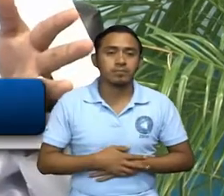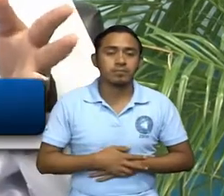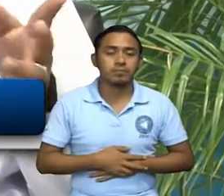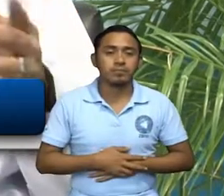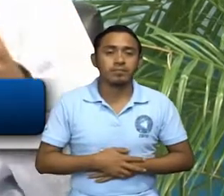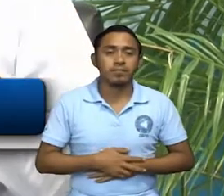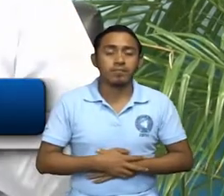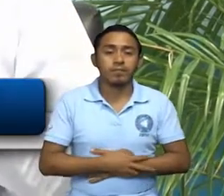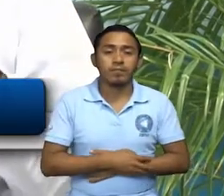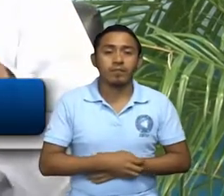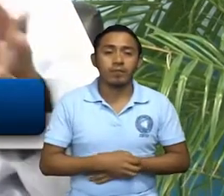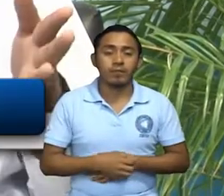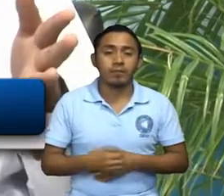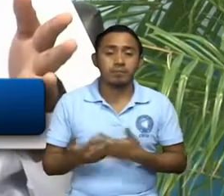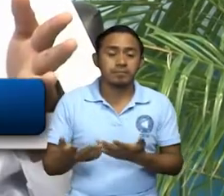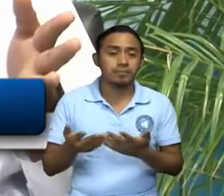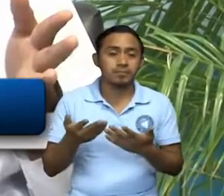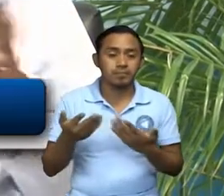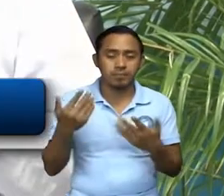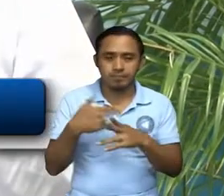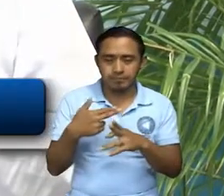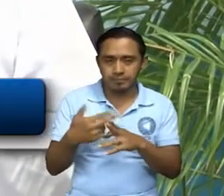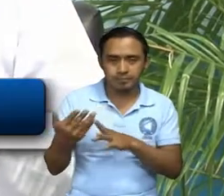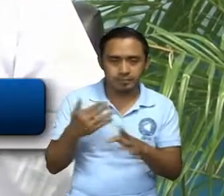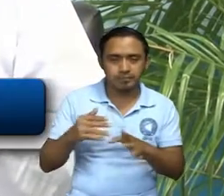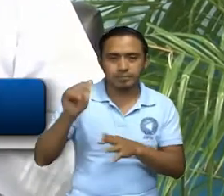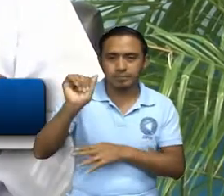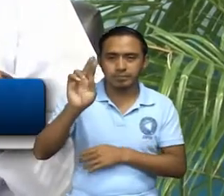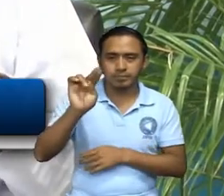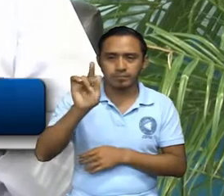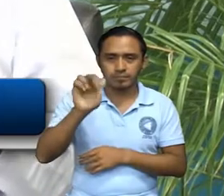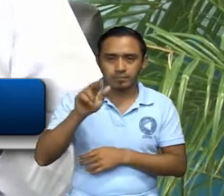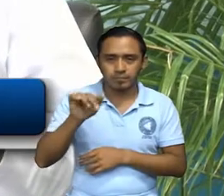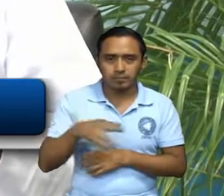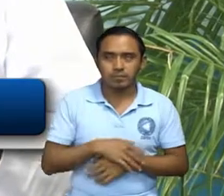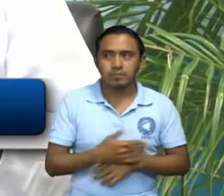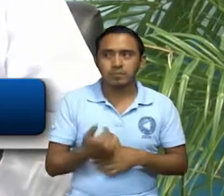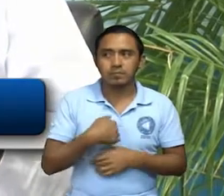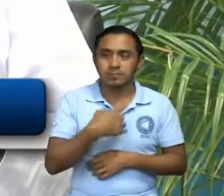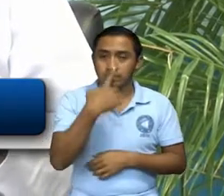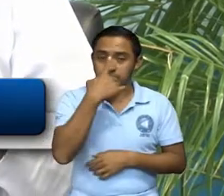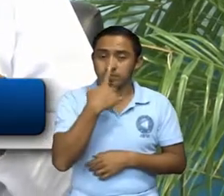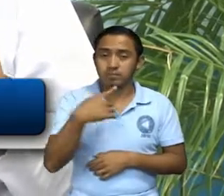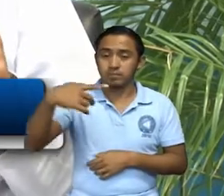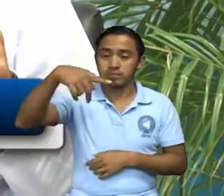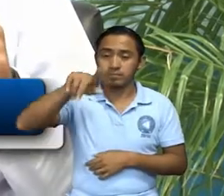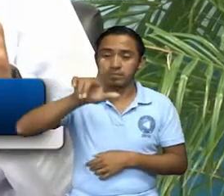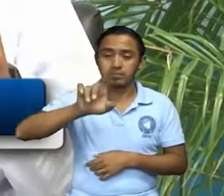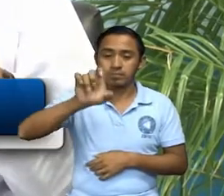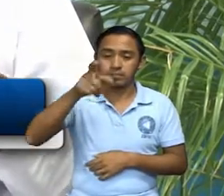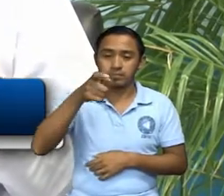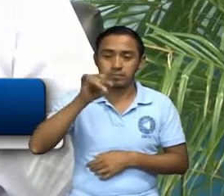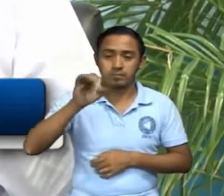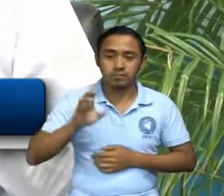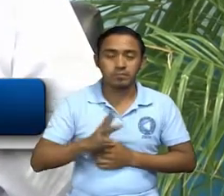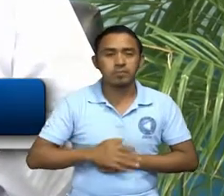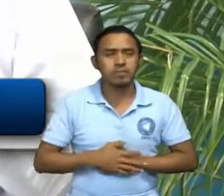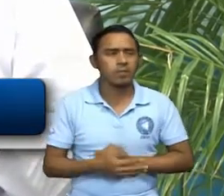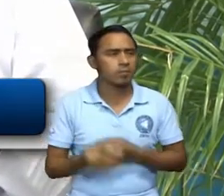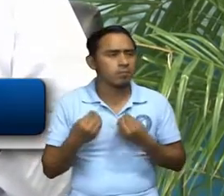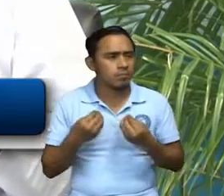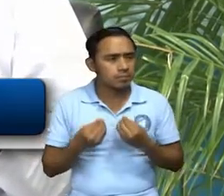anterior, en la parte anterior, como le había dicho, tenemos lo que es el famoso plexo de Kaisenbach. Eso es muy, muy frecuente el